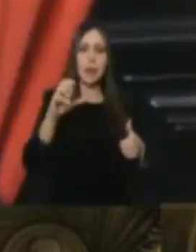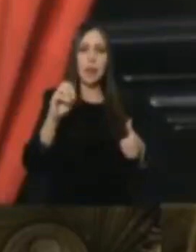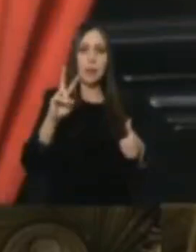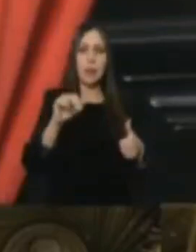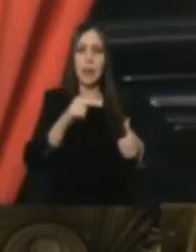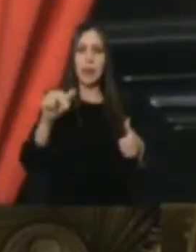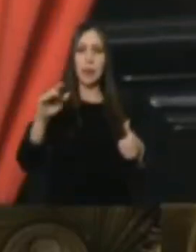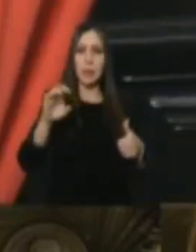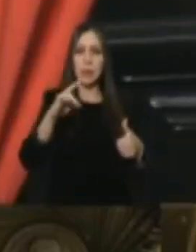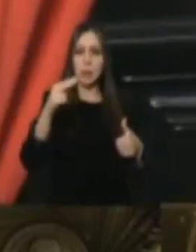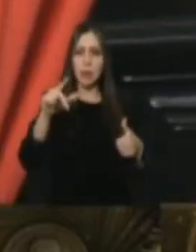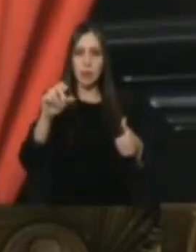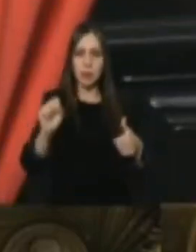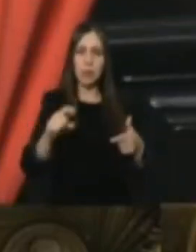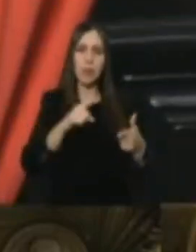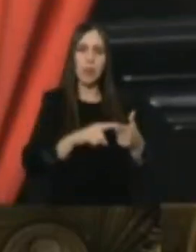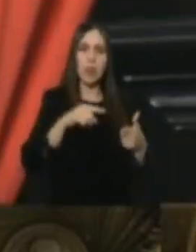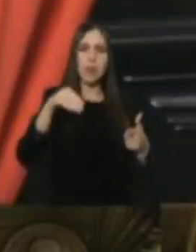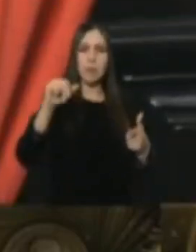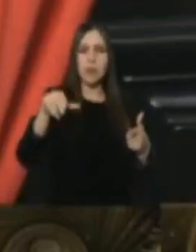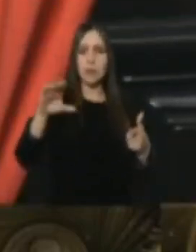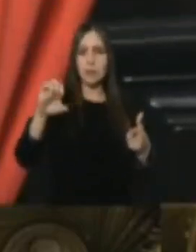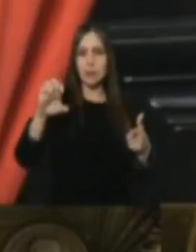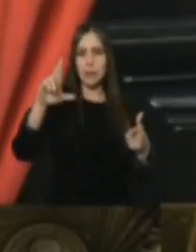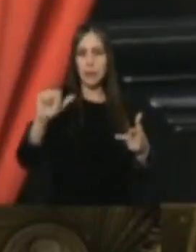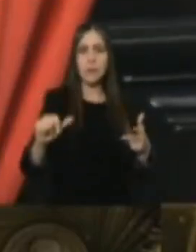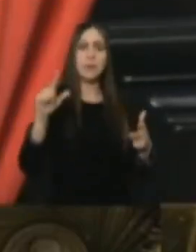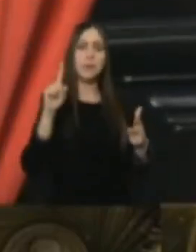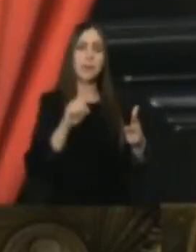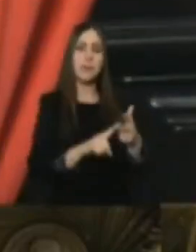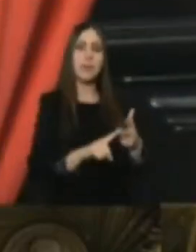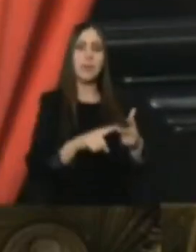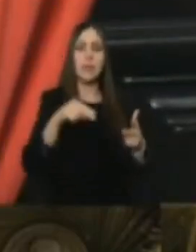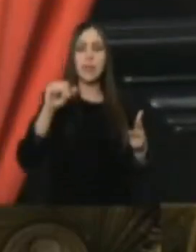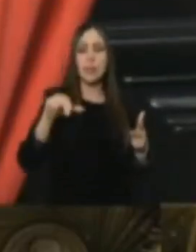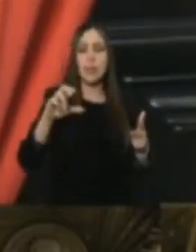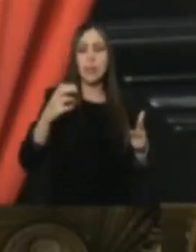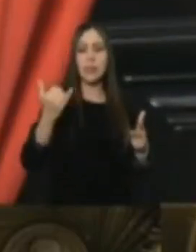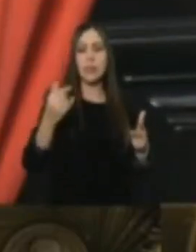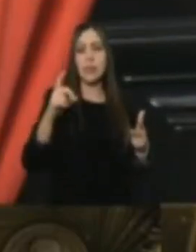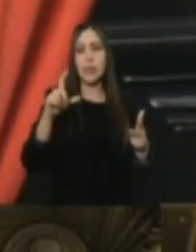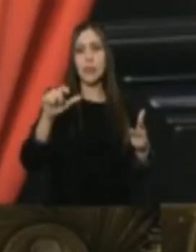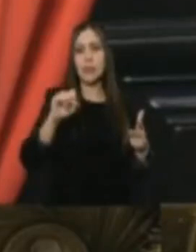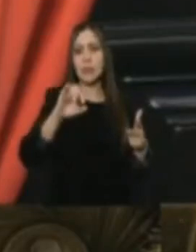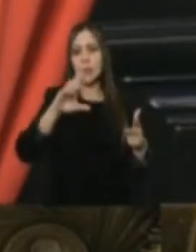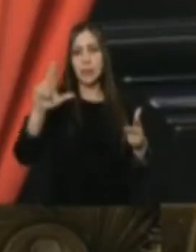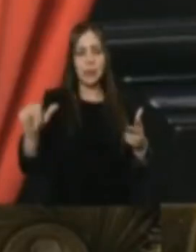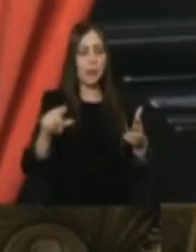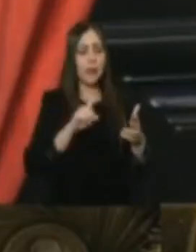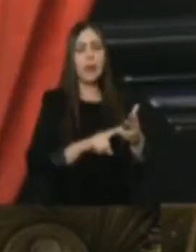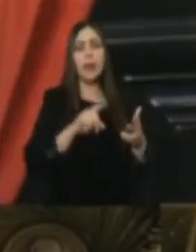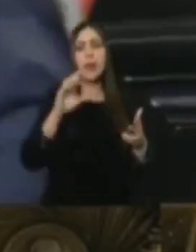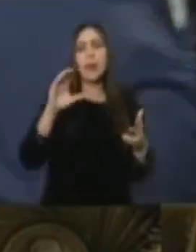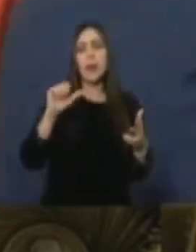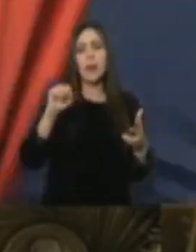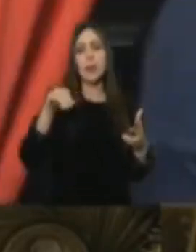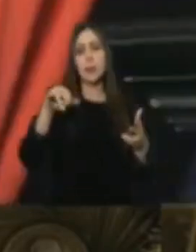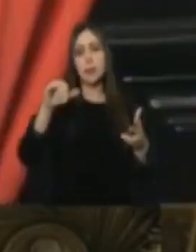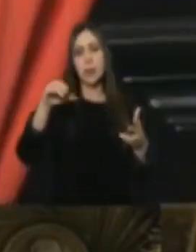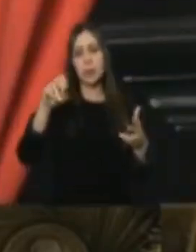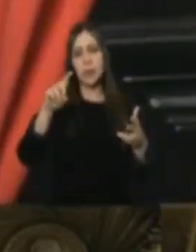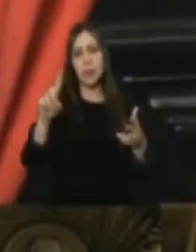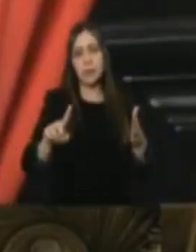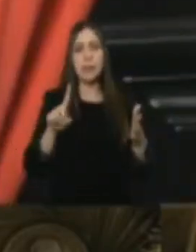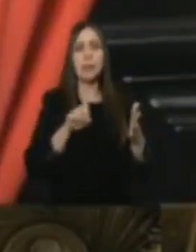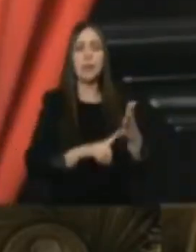Bañuelos de la Torre, el senador Miguel Ángel Mancera Espinosa, la senadora Nancy de la Sierra Aramburu, senador Casimiro Méndez